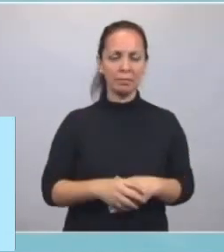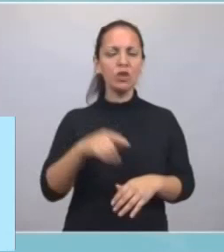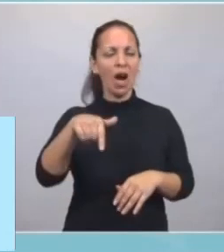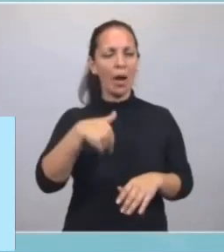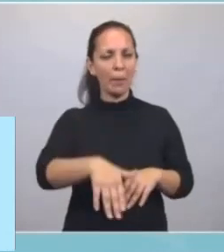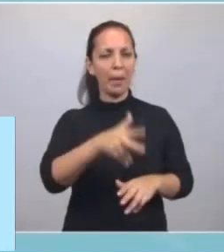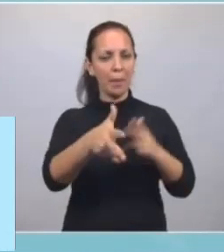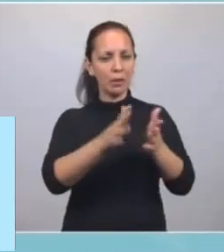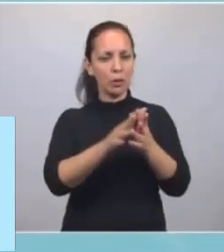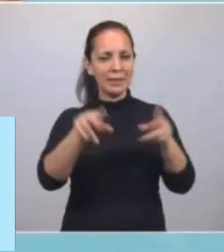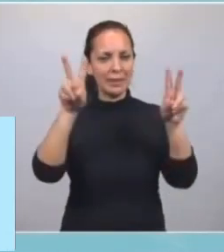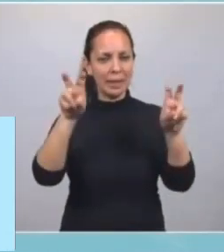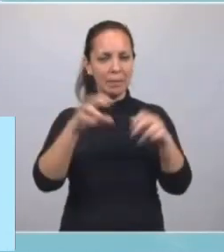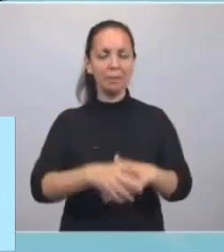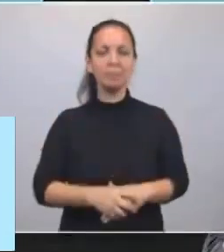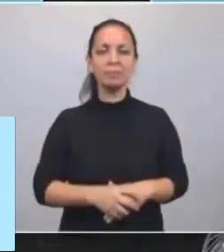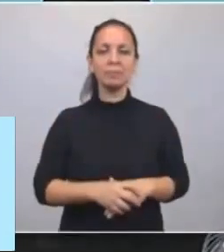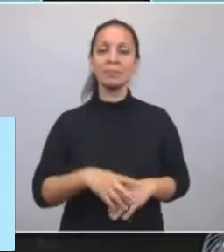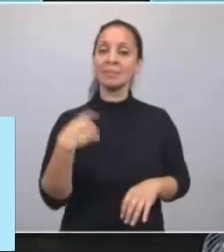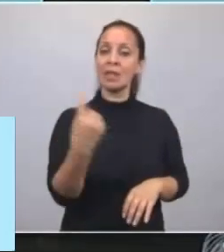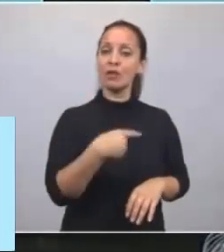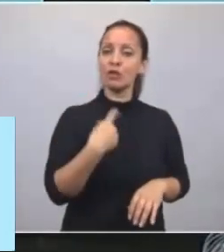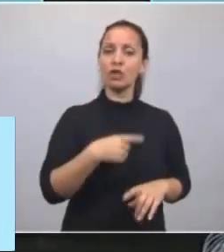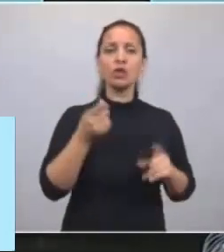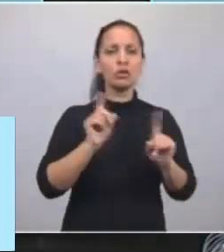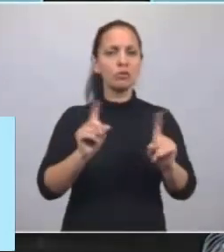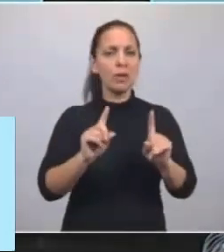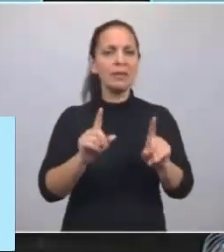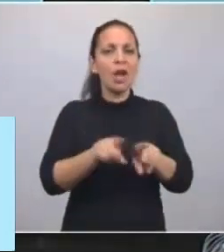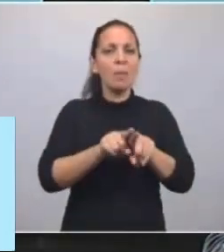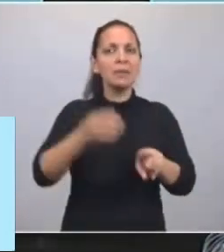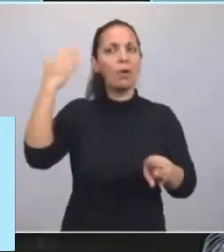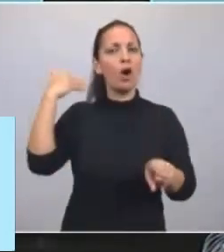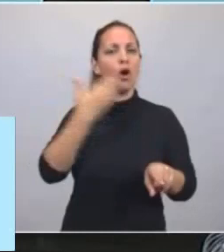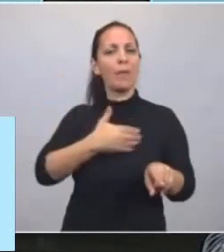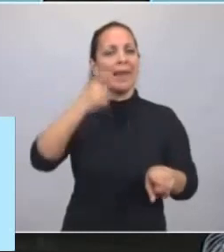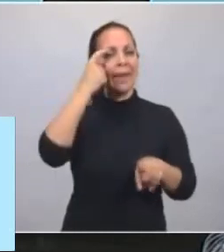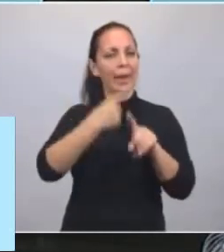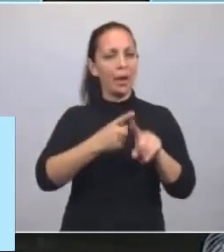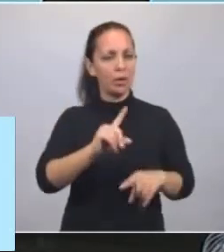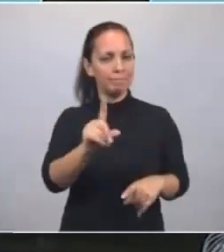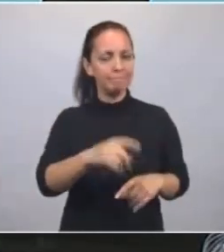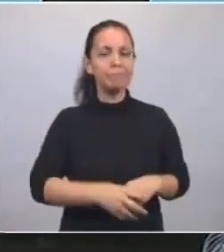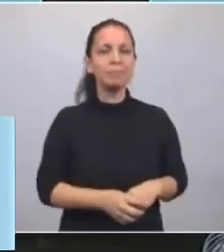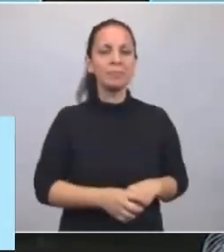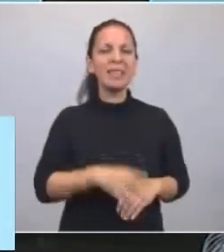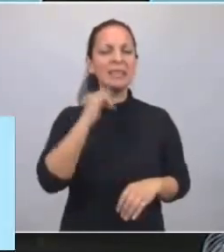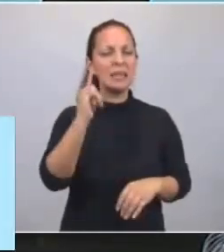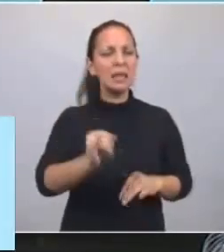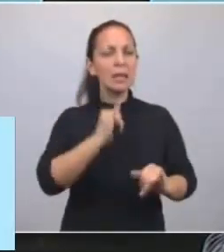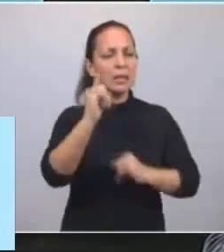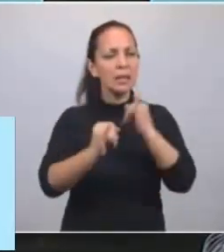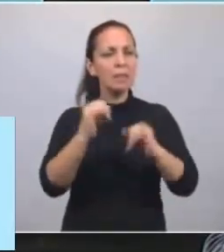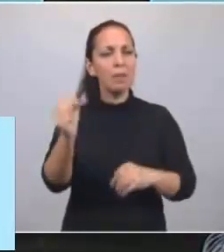Nosotros tampoco hicimos algo que se hizo en el gobierno anterior me me parece que que es importante destacarlo